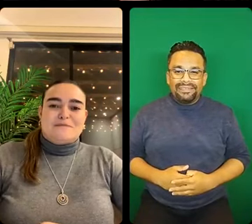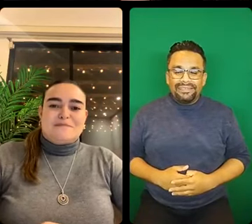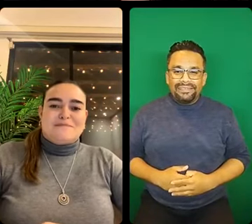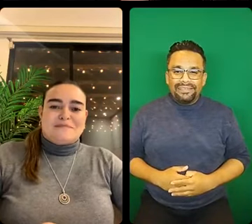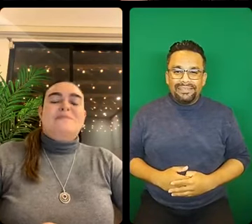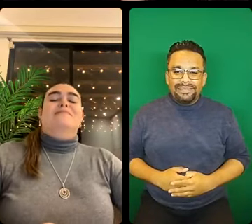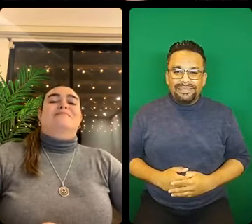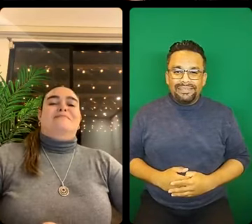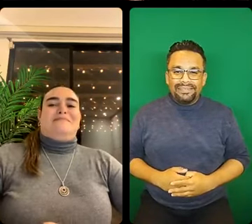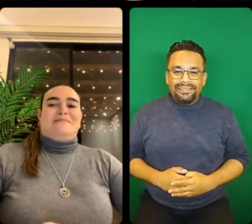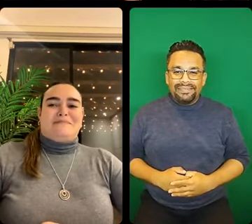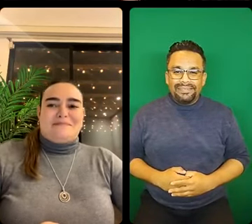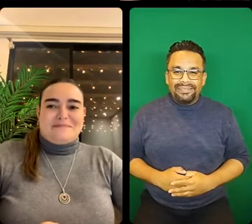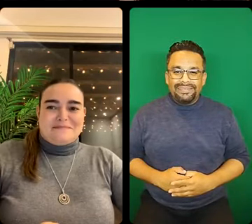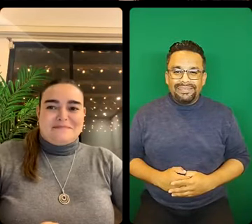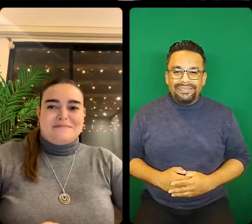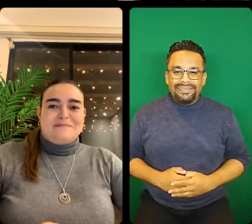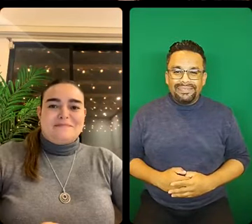Sinisterra,